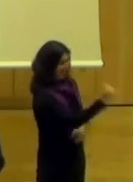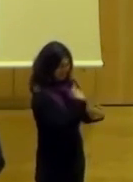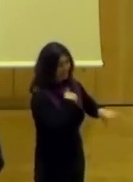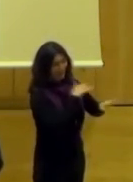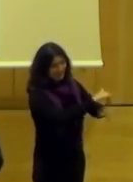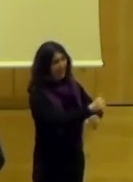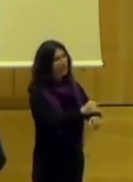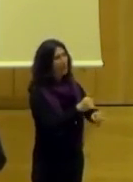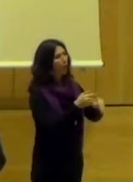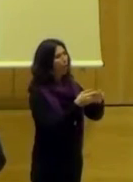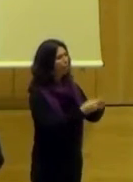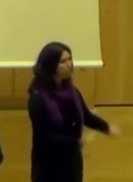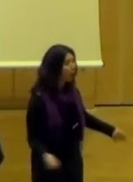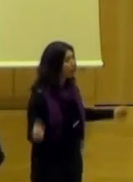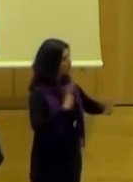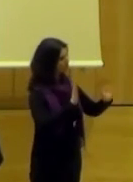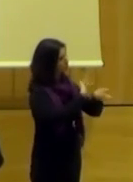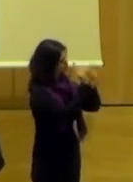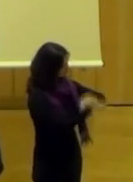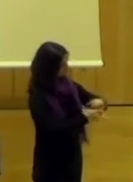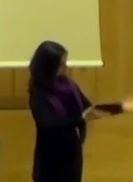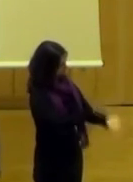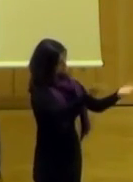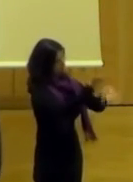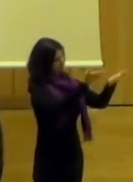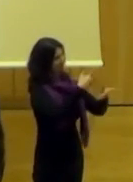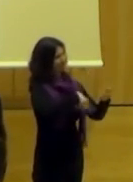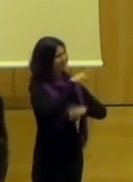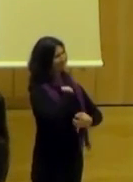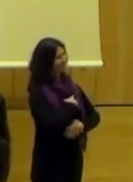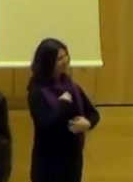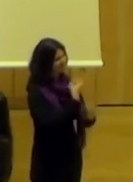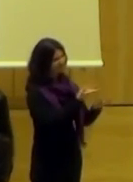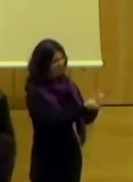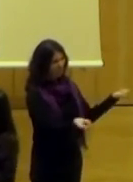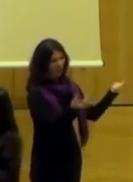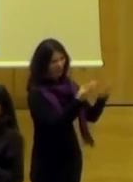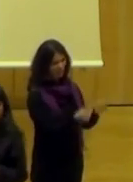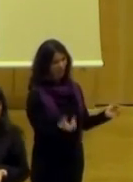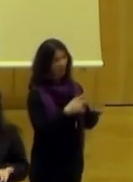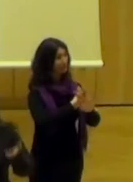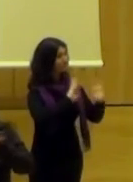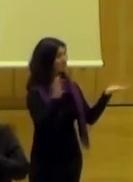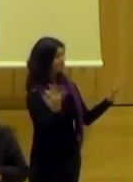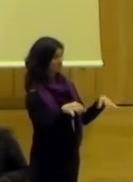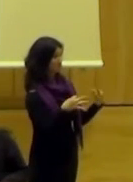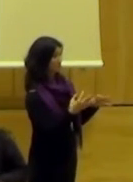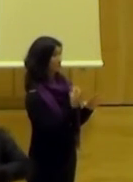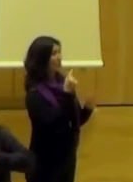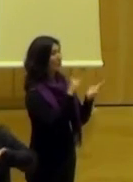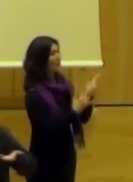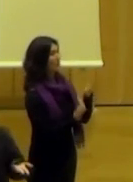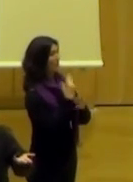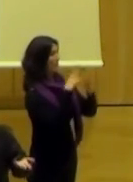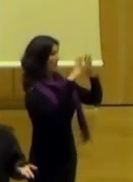existe no se pierda, ¿no? Porque, bueno, era un poco la angustia de la gente. Entonces, simplemente, bueno, el